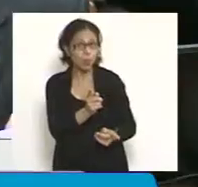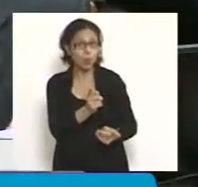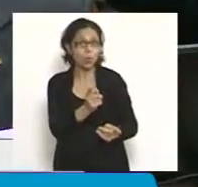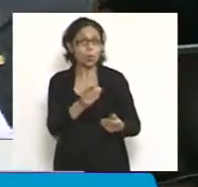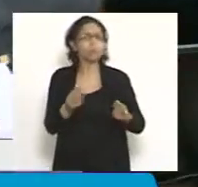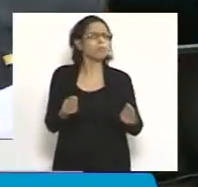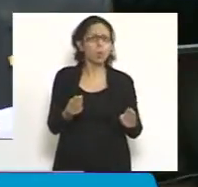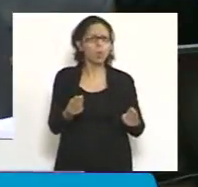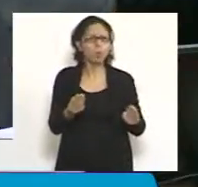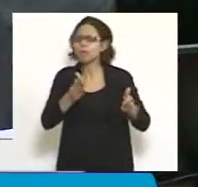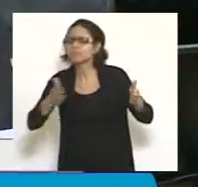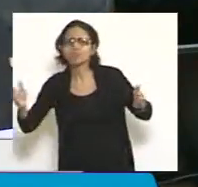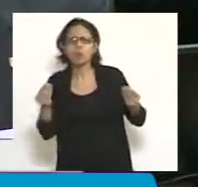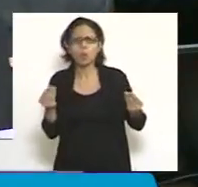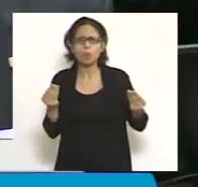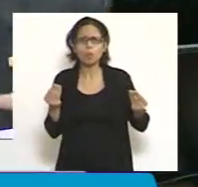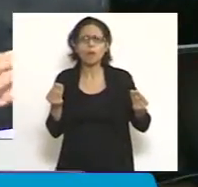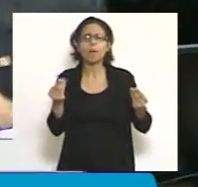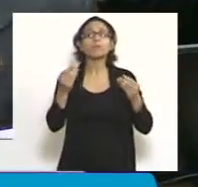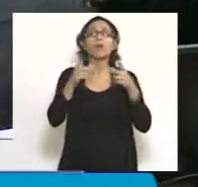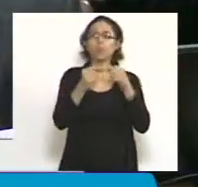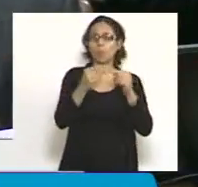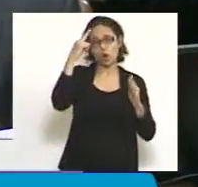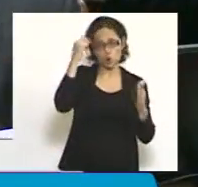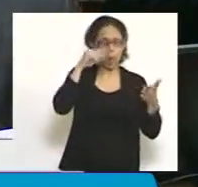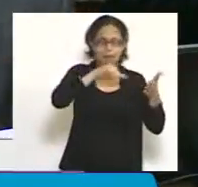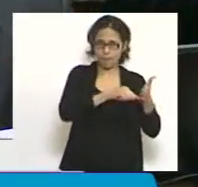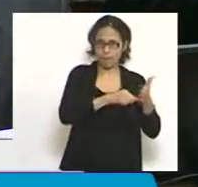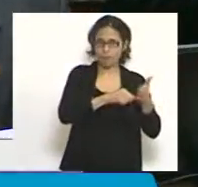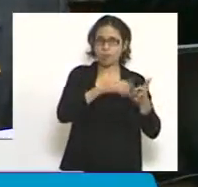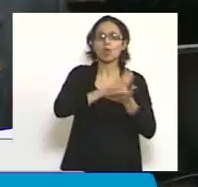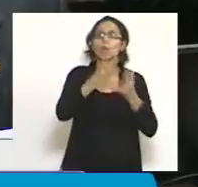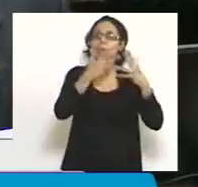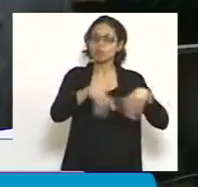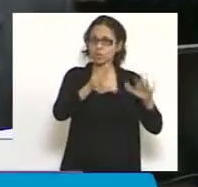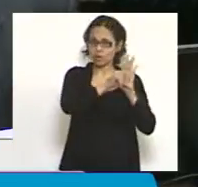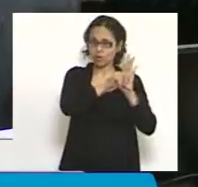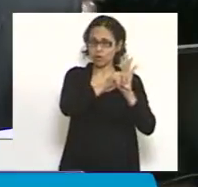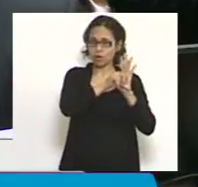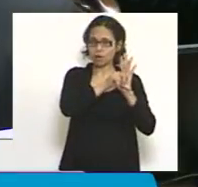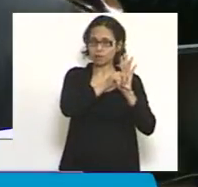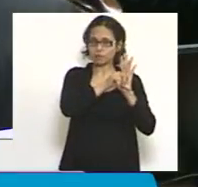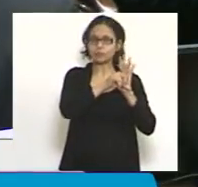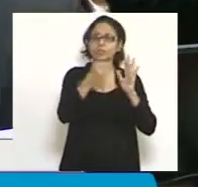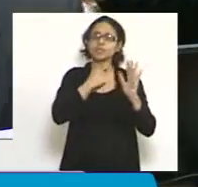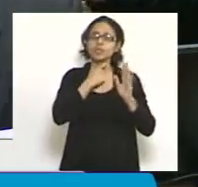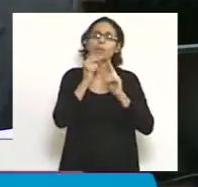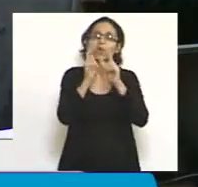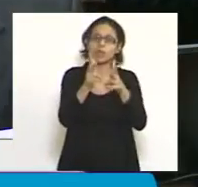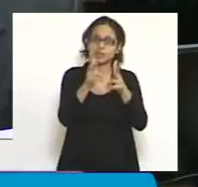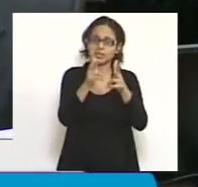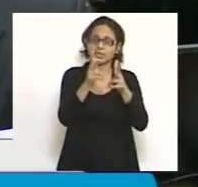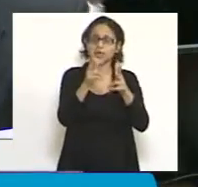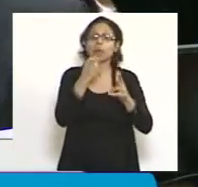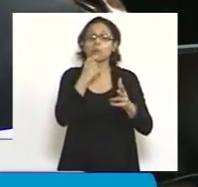Y por último, el artículo 9. El artículo 9 de este proyecto de ley decimos claramente que al derogar